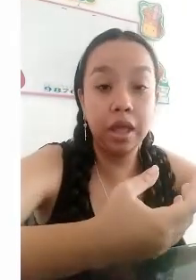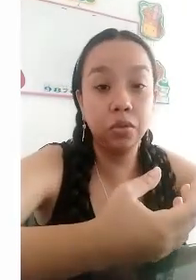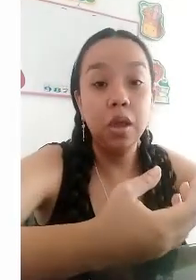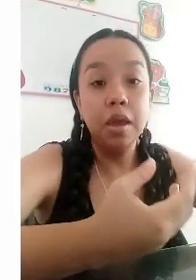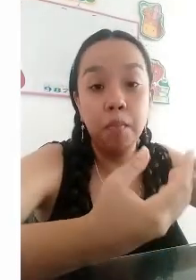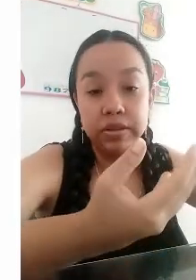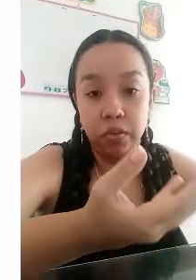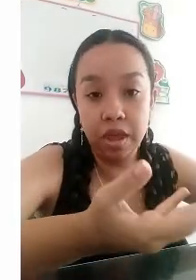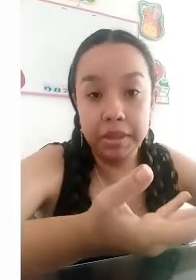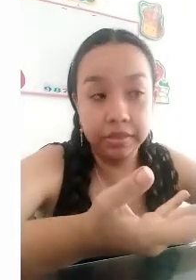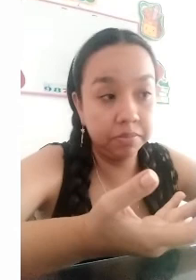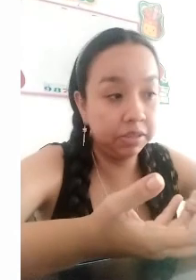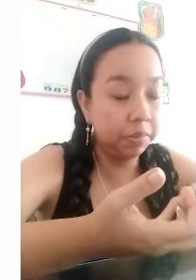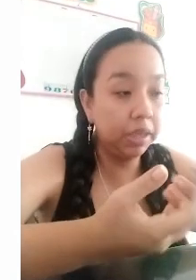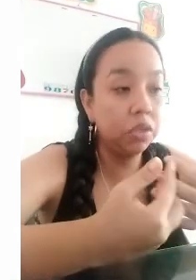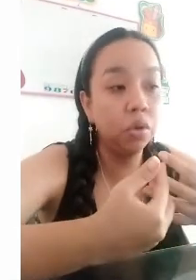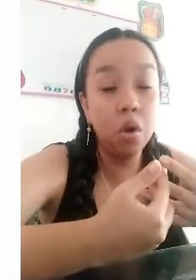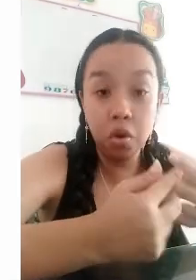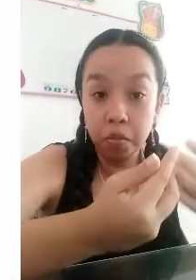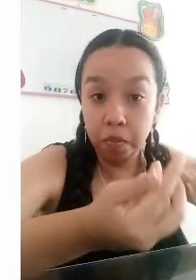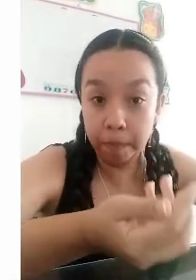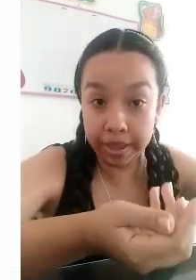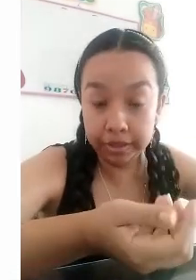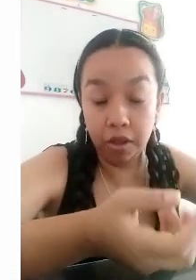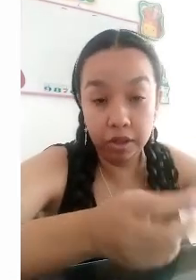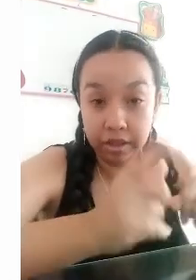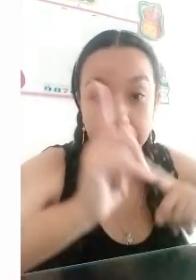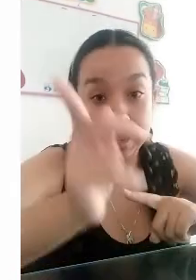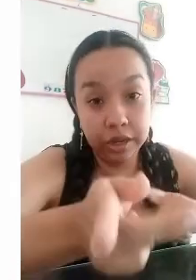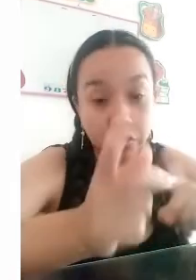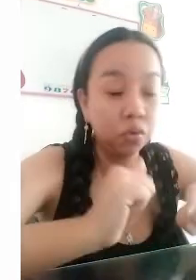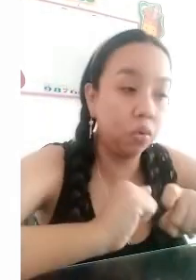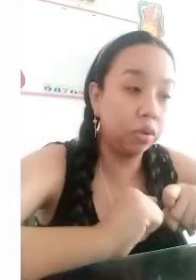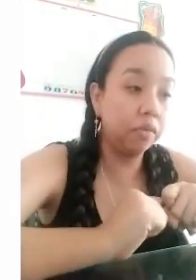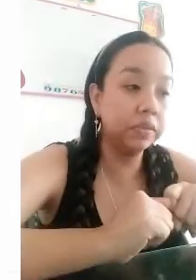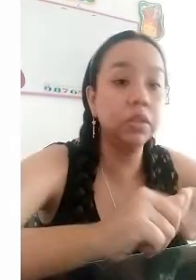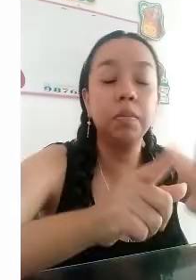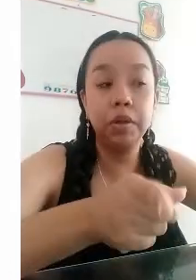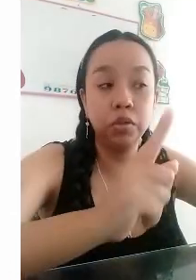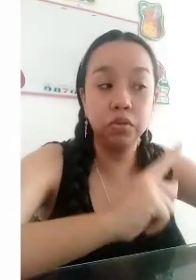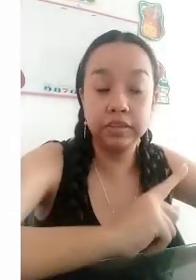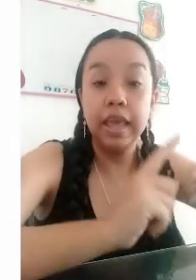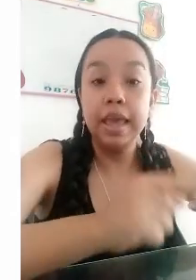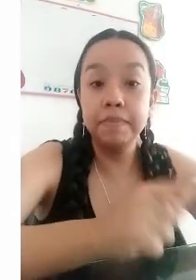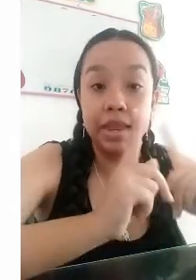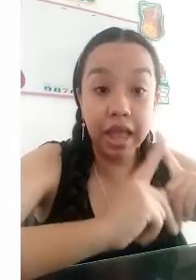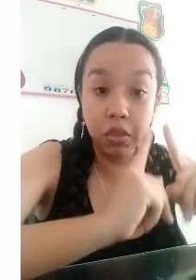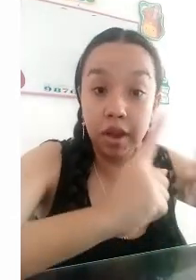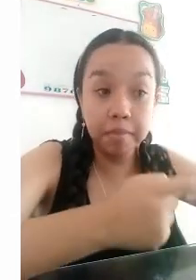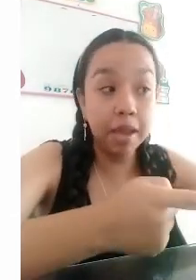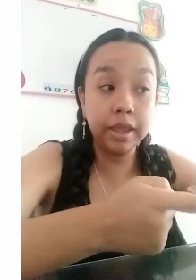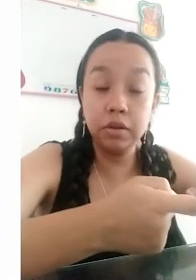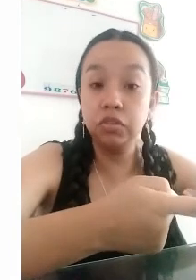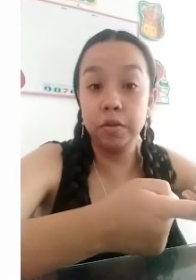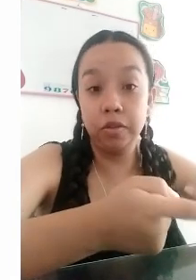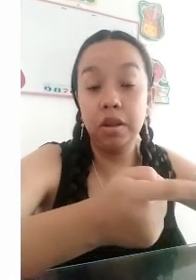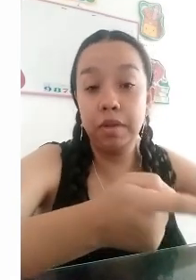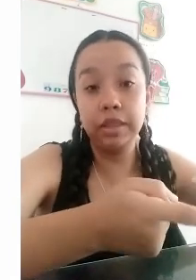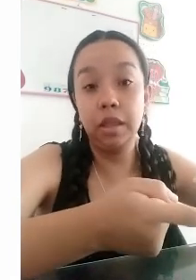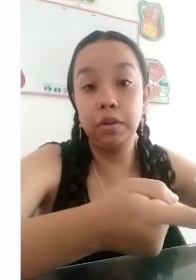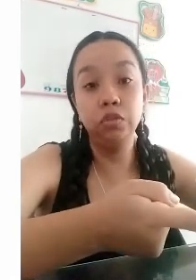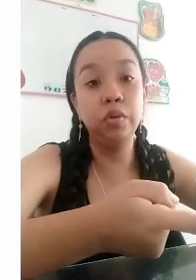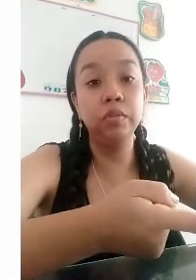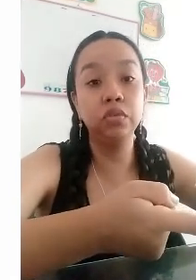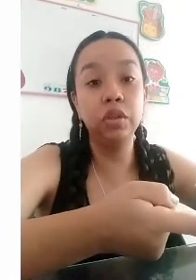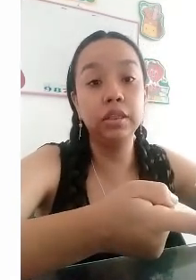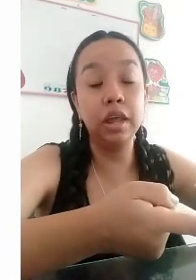de un gato, pues obviamente es más pequeño y color verde, aunque también hay grillos color cafecito, pero entonces mirando la imagen, observando la